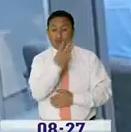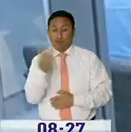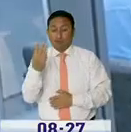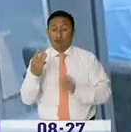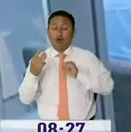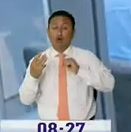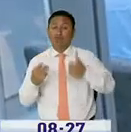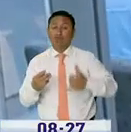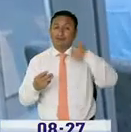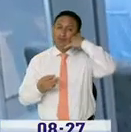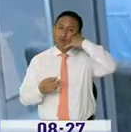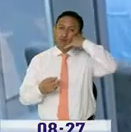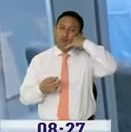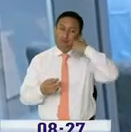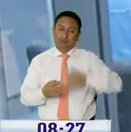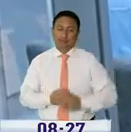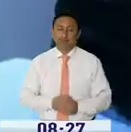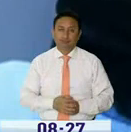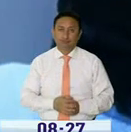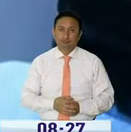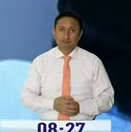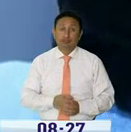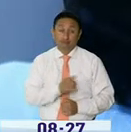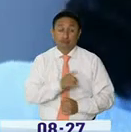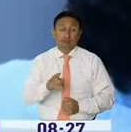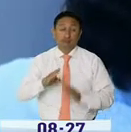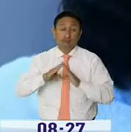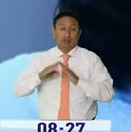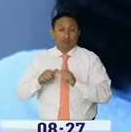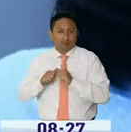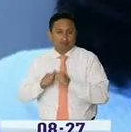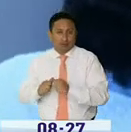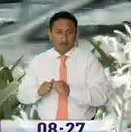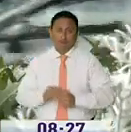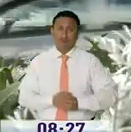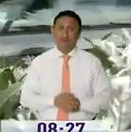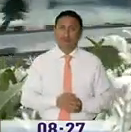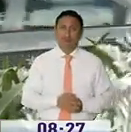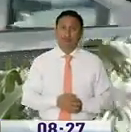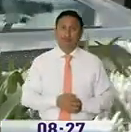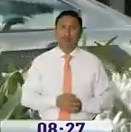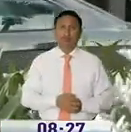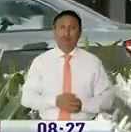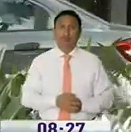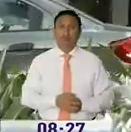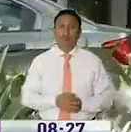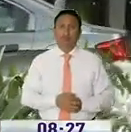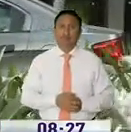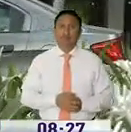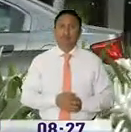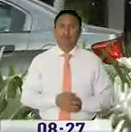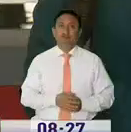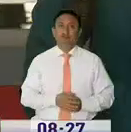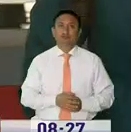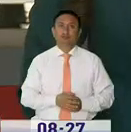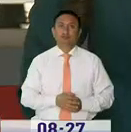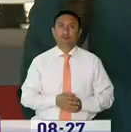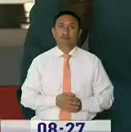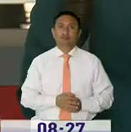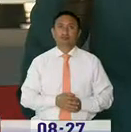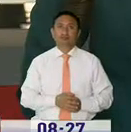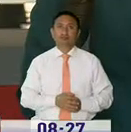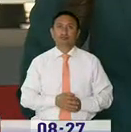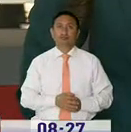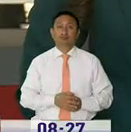líneas telefónicas de la entidad financiera y así evita salir de casa, informó Carolina Basante.